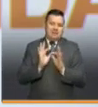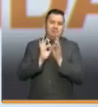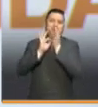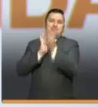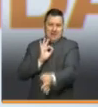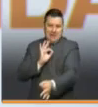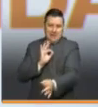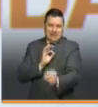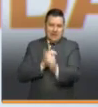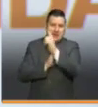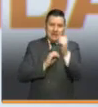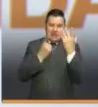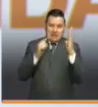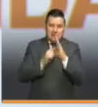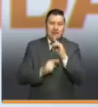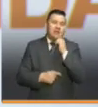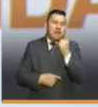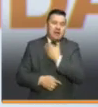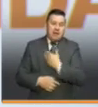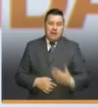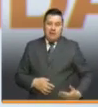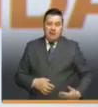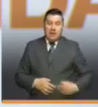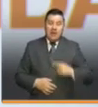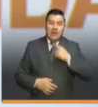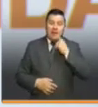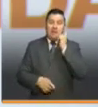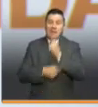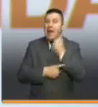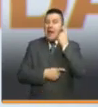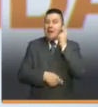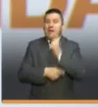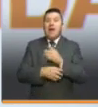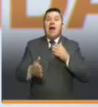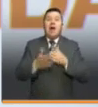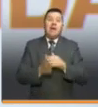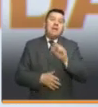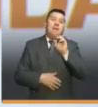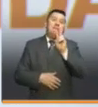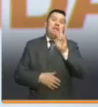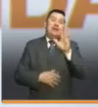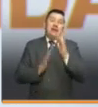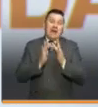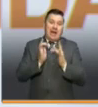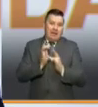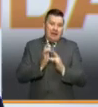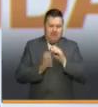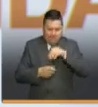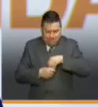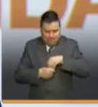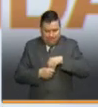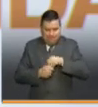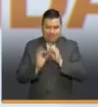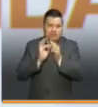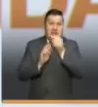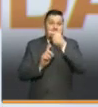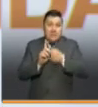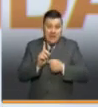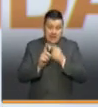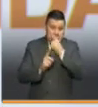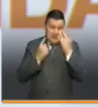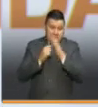lo mencionó el presidente de la republica ayer vamos hasta el 25 de abril con aislamiento y vamos a cubrir este mes